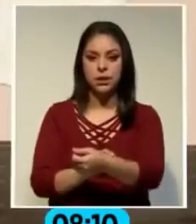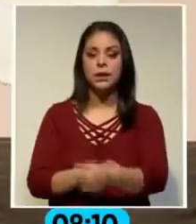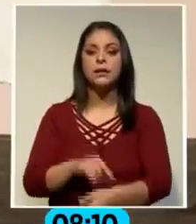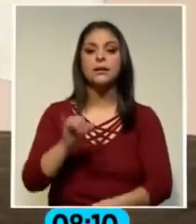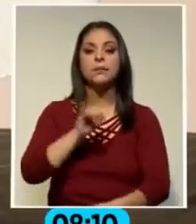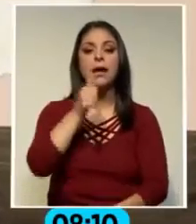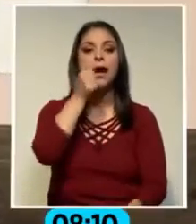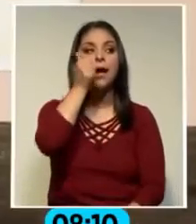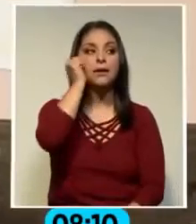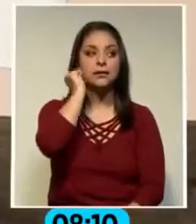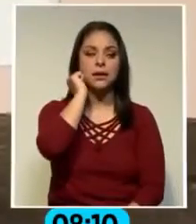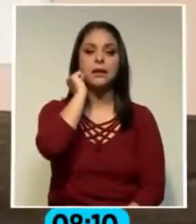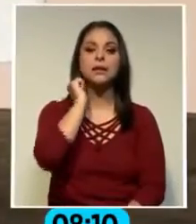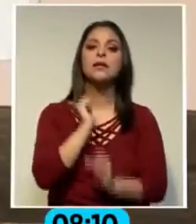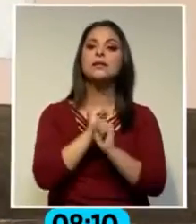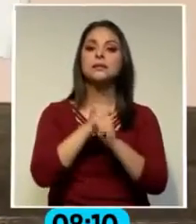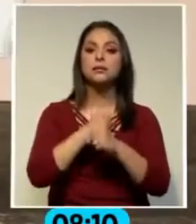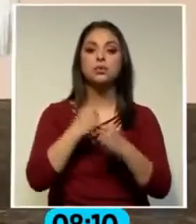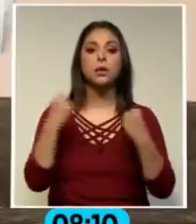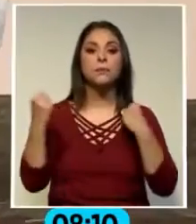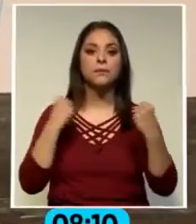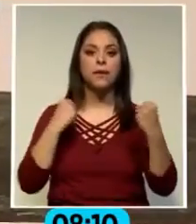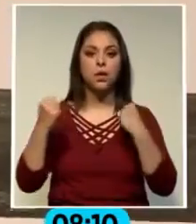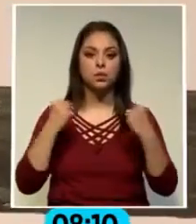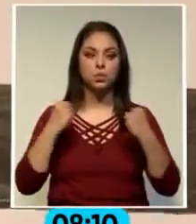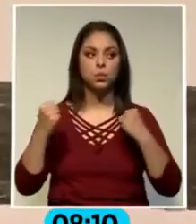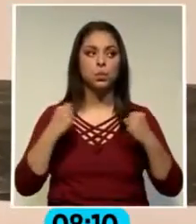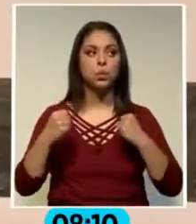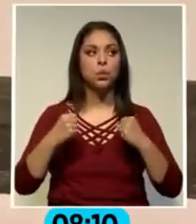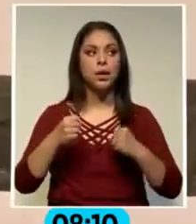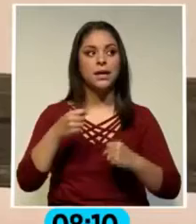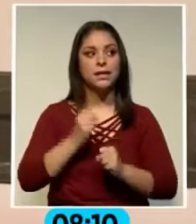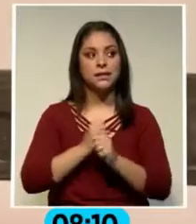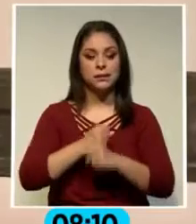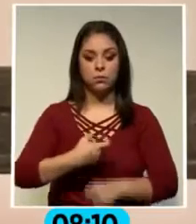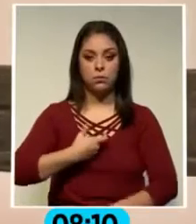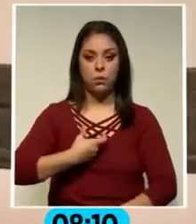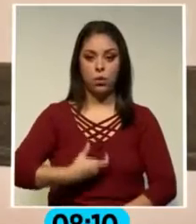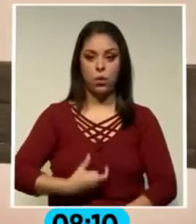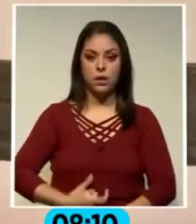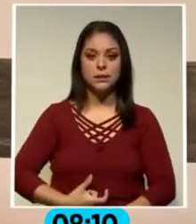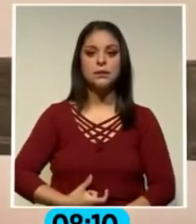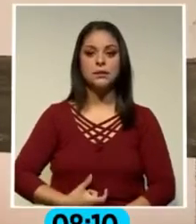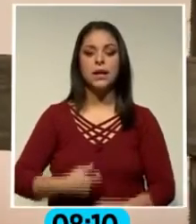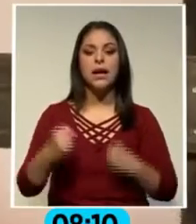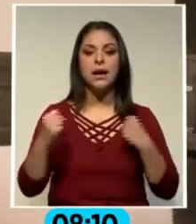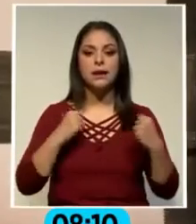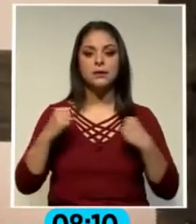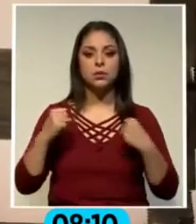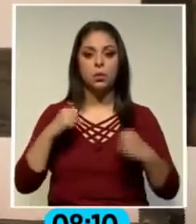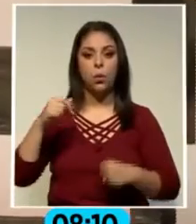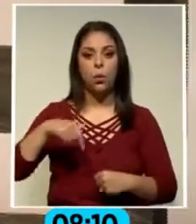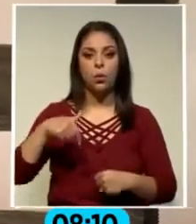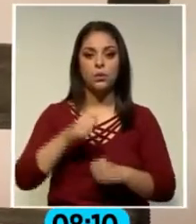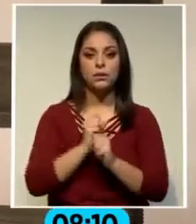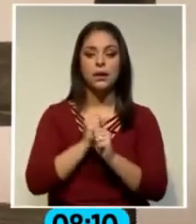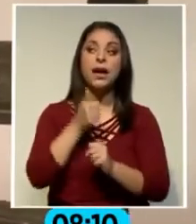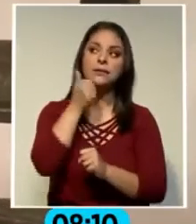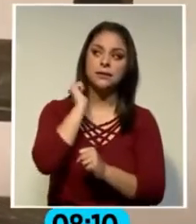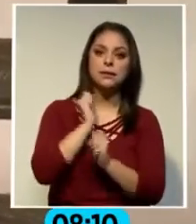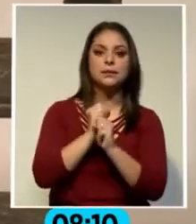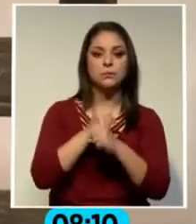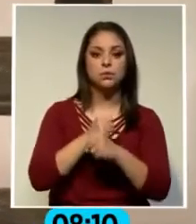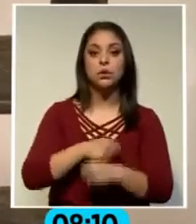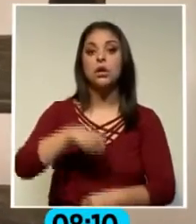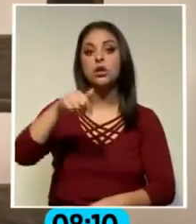Aprendo, que era un gimnasio móvil. Okay. Ahí muestra los botones de todos los ejercicios que hicimos. Y cuando terminemos el día de hoy, vamos a colocar también el